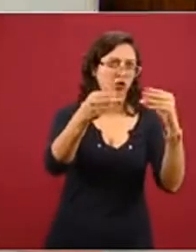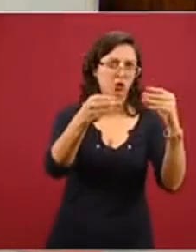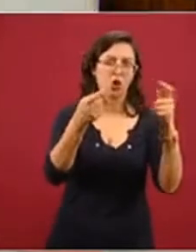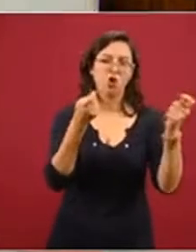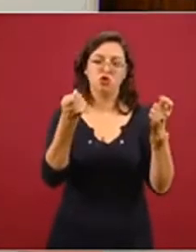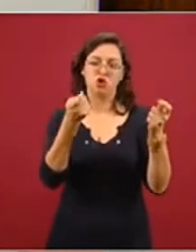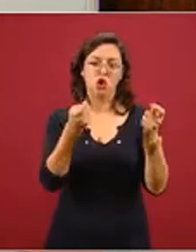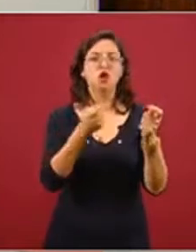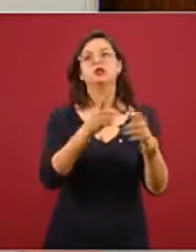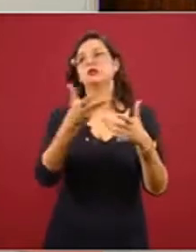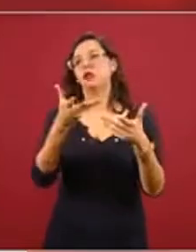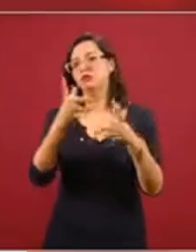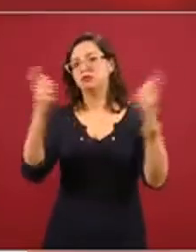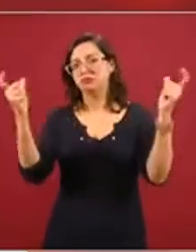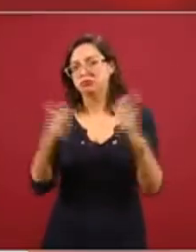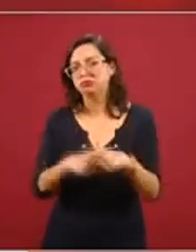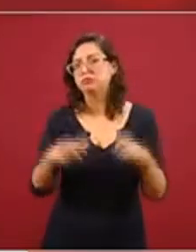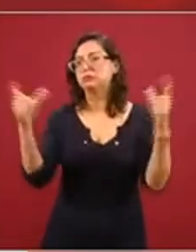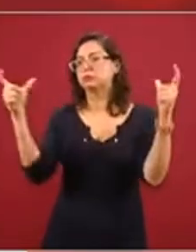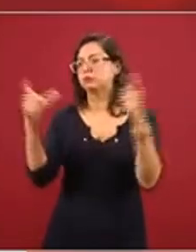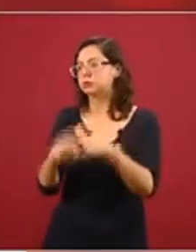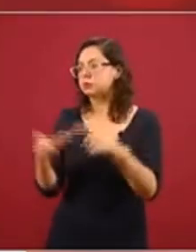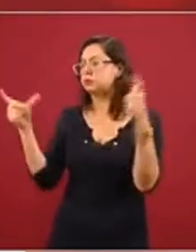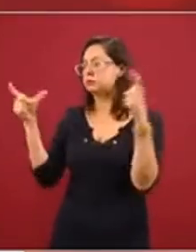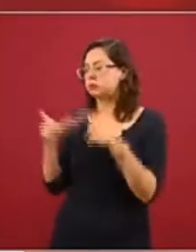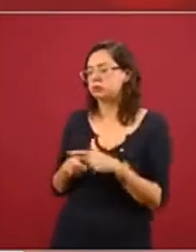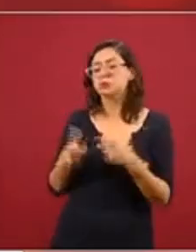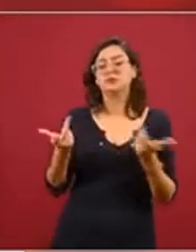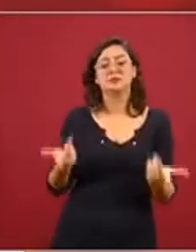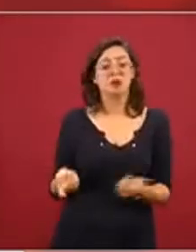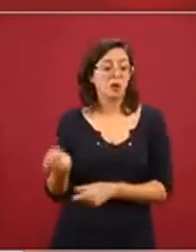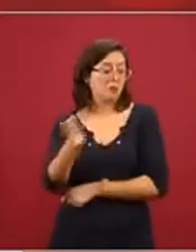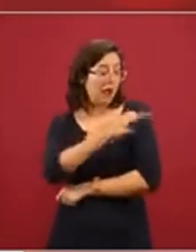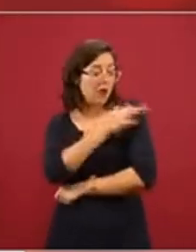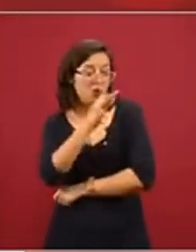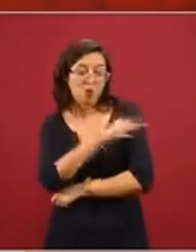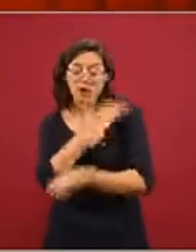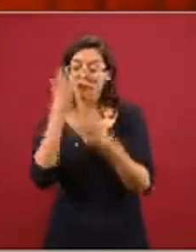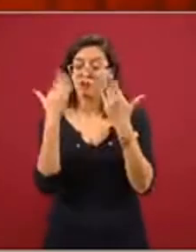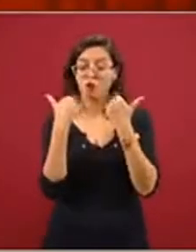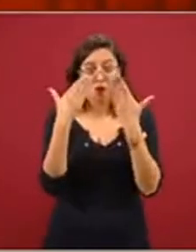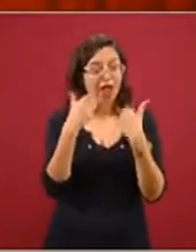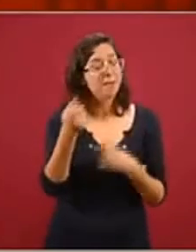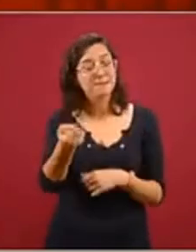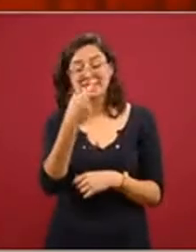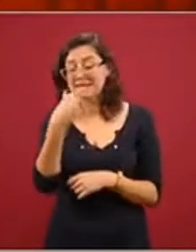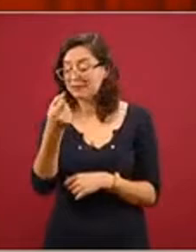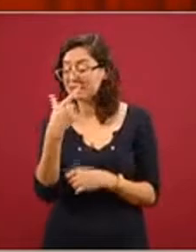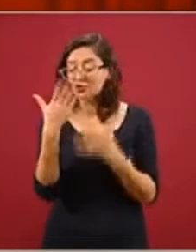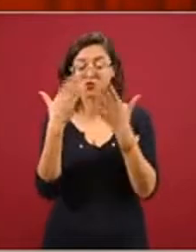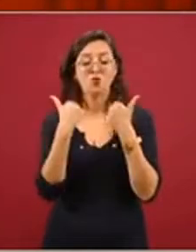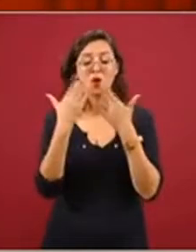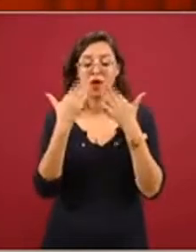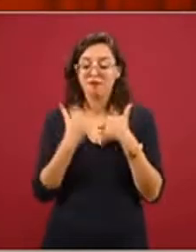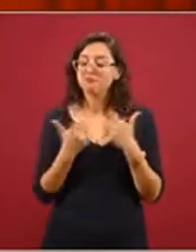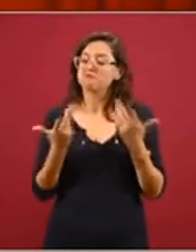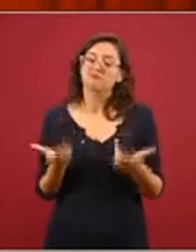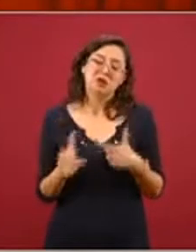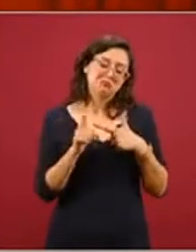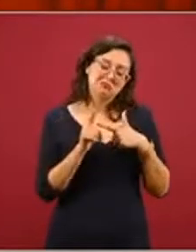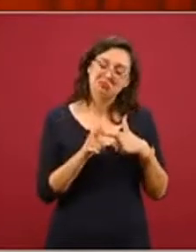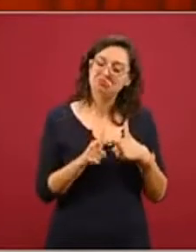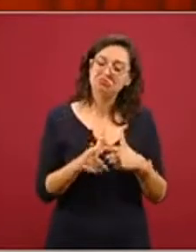y después saliendo. Mientras no existe una vacuna, mientras no exista un tratamiento efectivo, este puede ser el